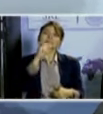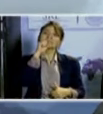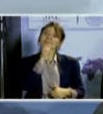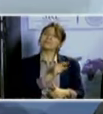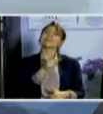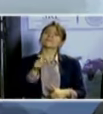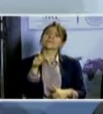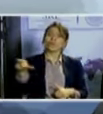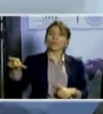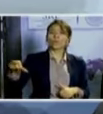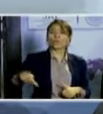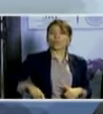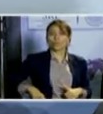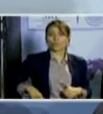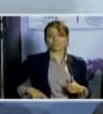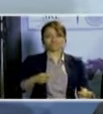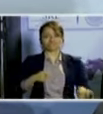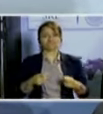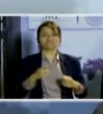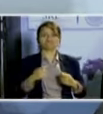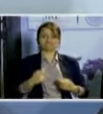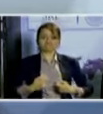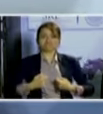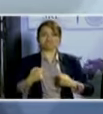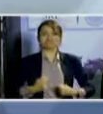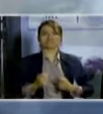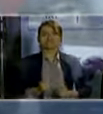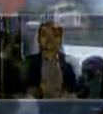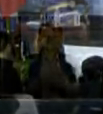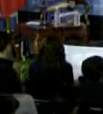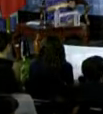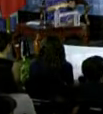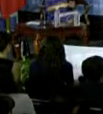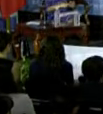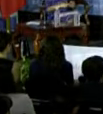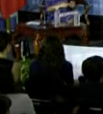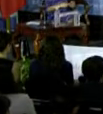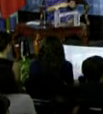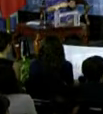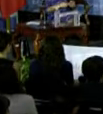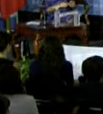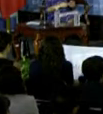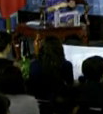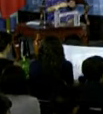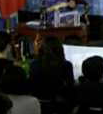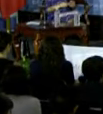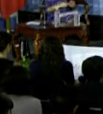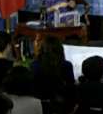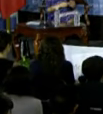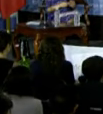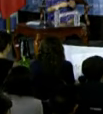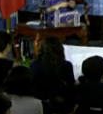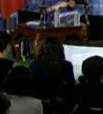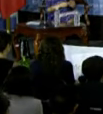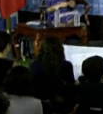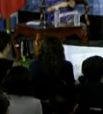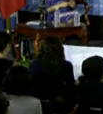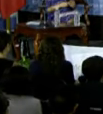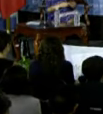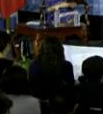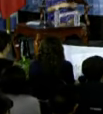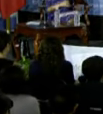gobernabilidad, transparencia y democracia. Gracias, Antonio. Nos pasamos 10 minutos y faltan las conclusiones de